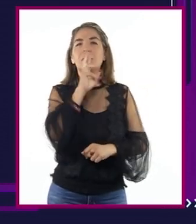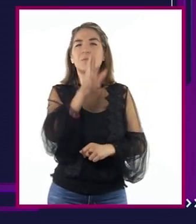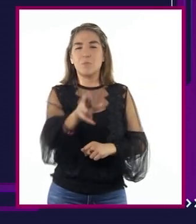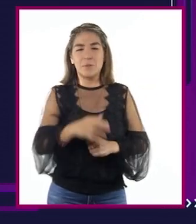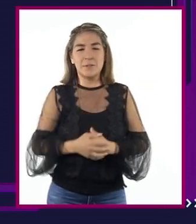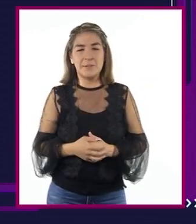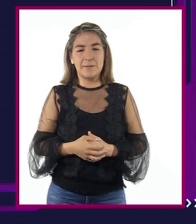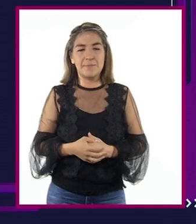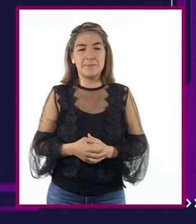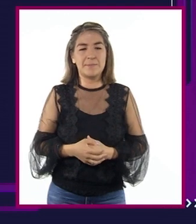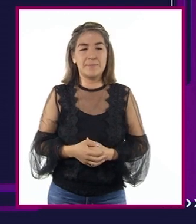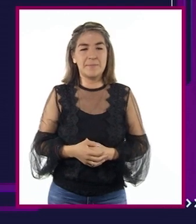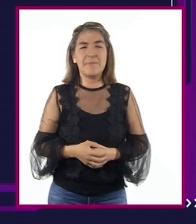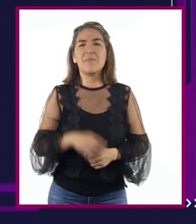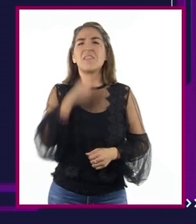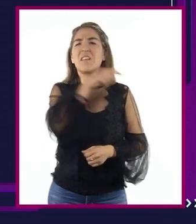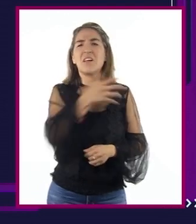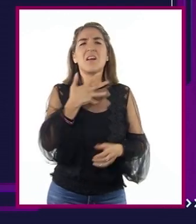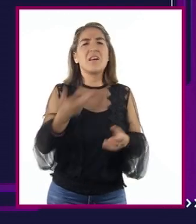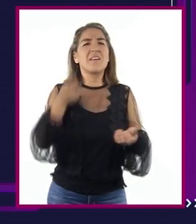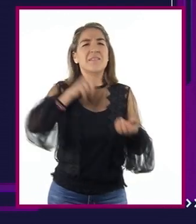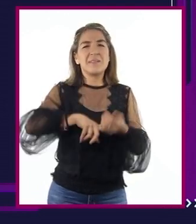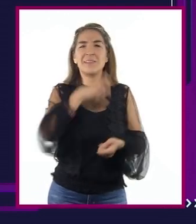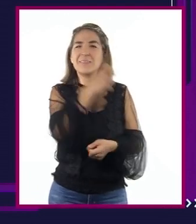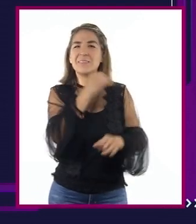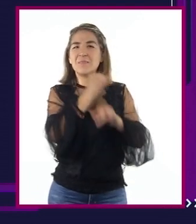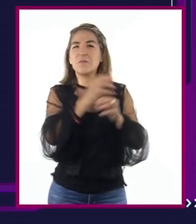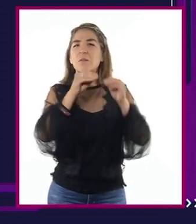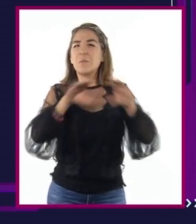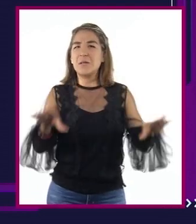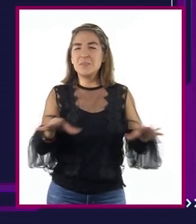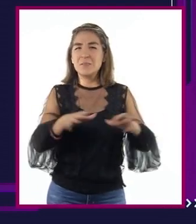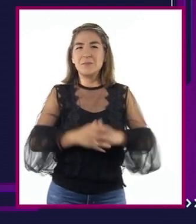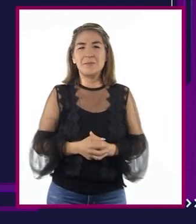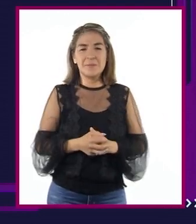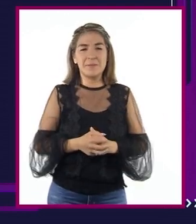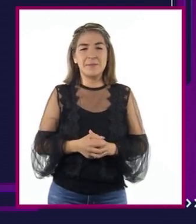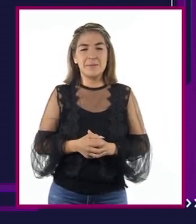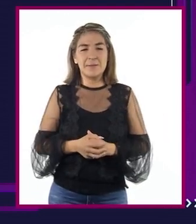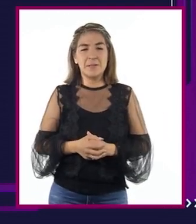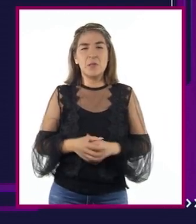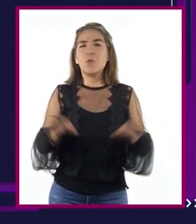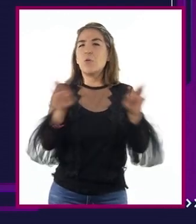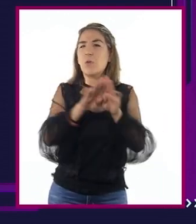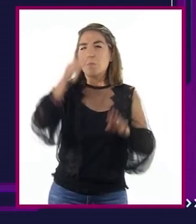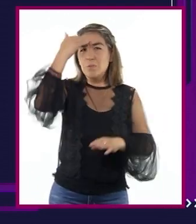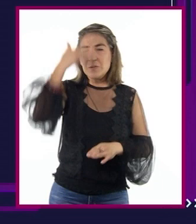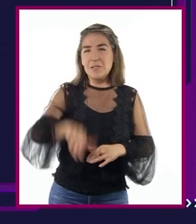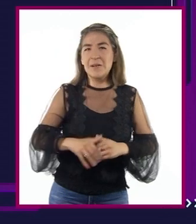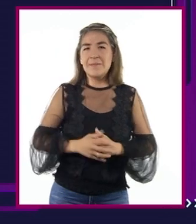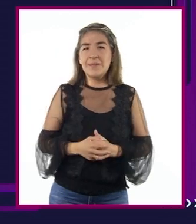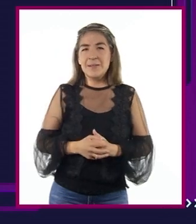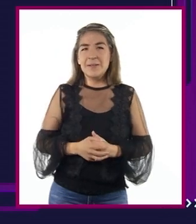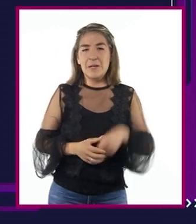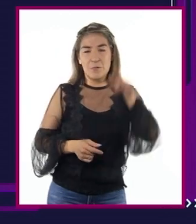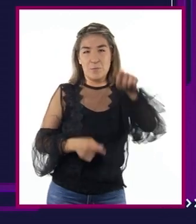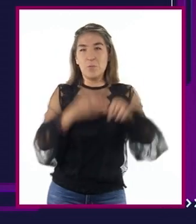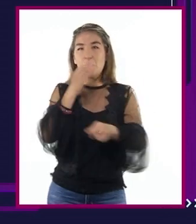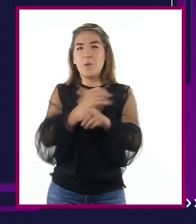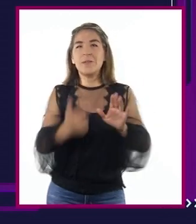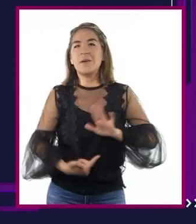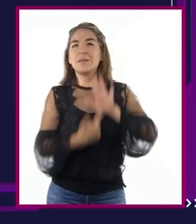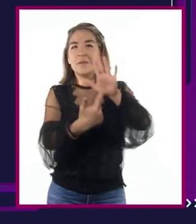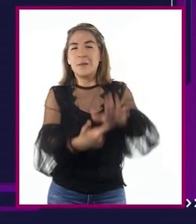preguntas. ¿Qué es lo que se registra en esas gráficas? ¿Cómo lo saben? Se muestra